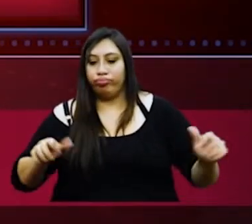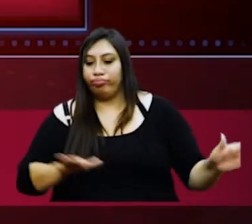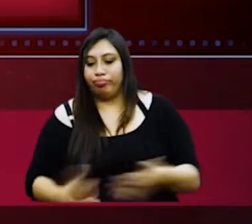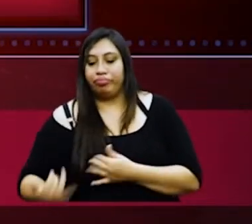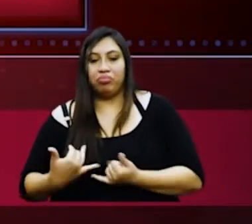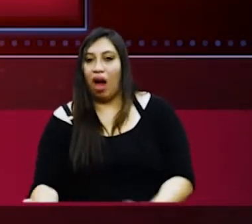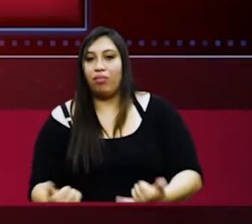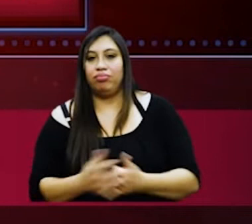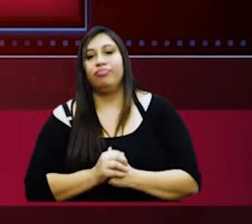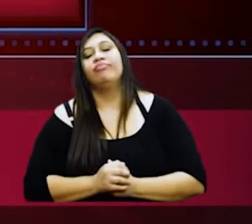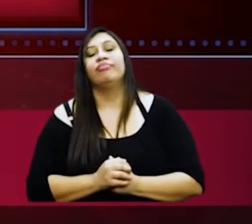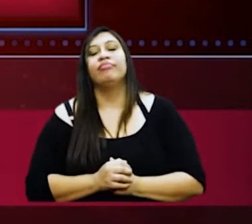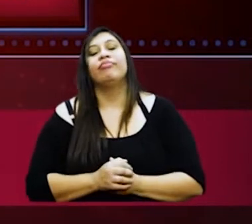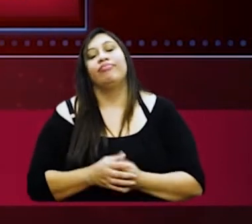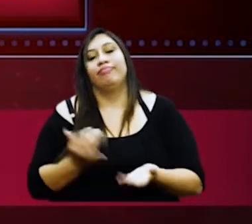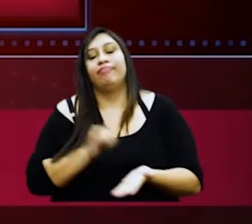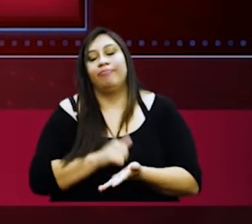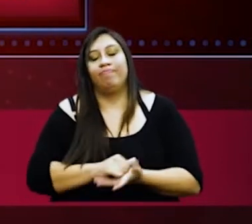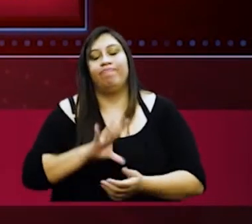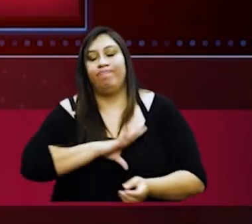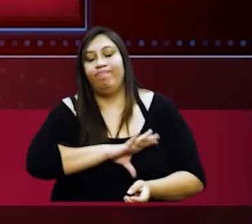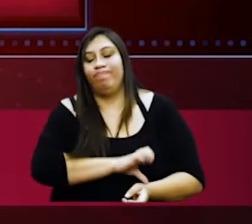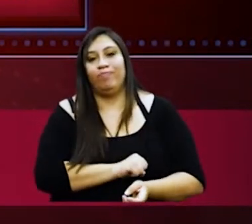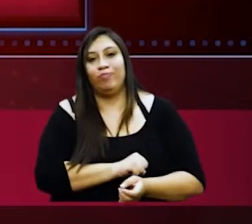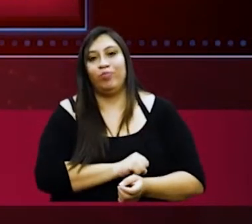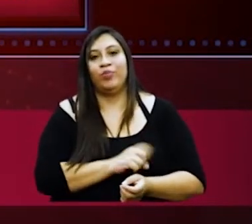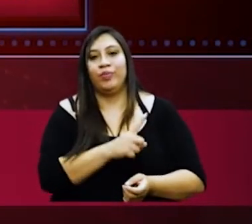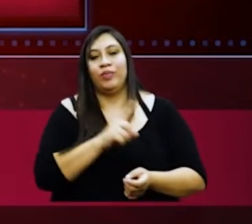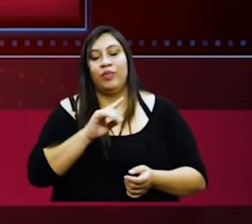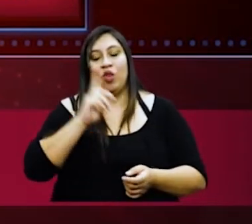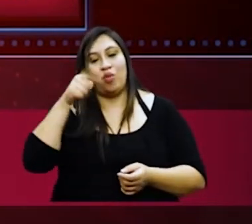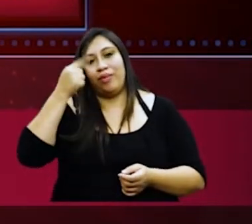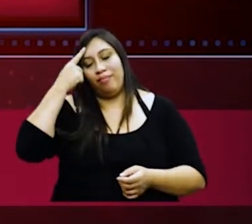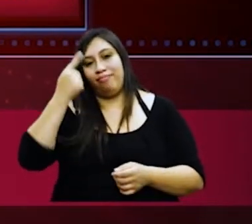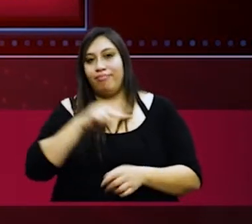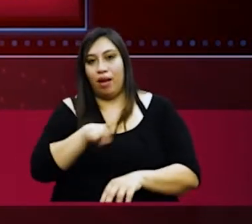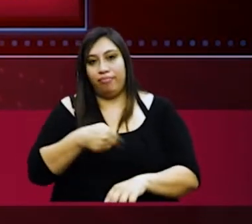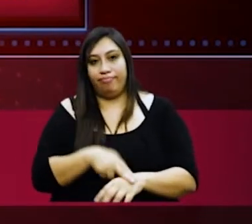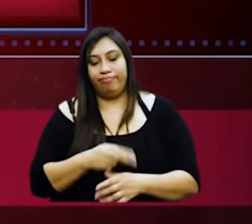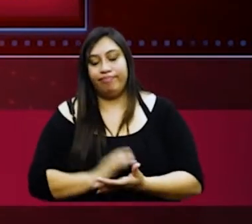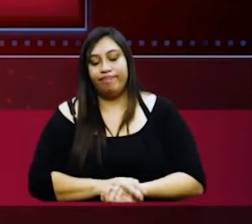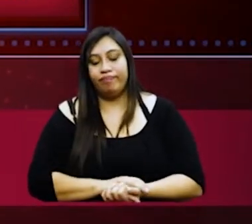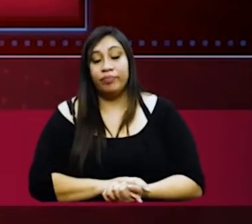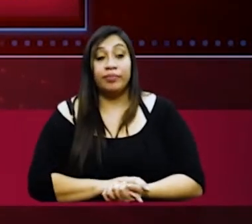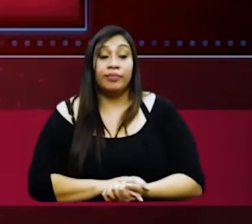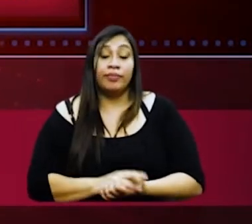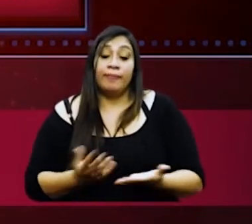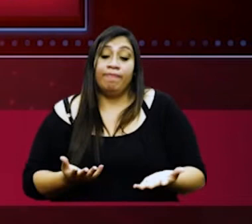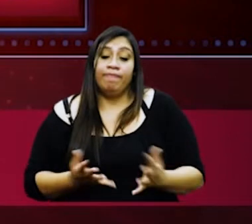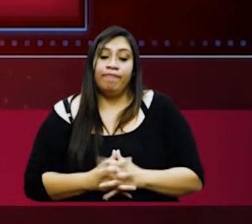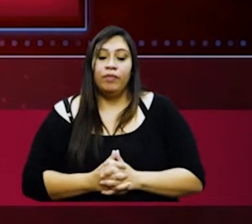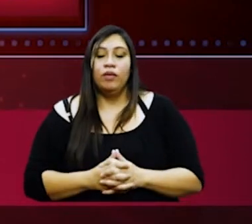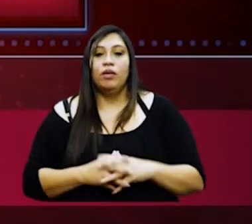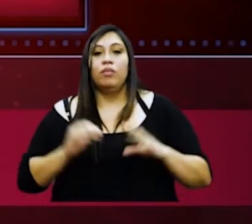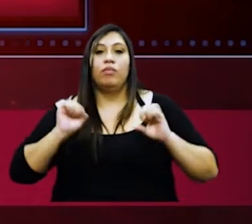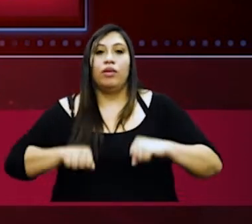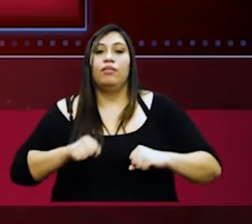manera inmediata tras este hecho que lamentamos y repudiamos desde el gobierno departamental. Bueno,